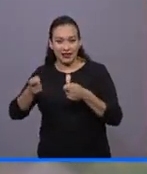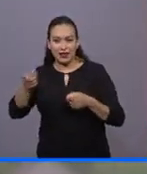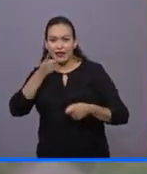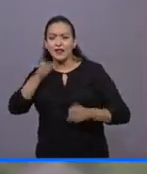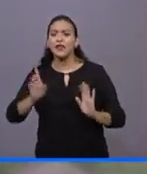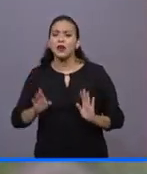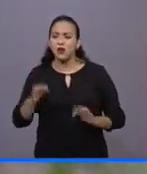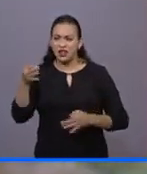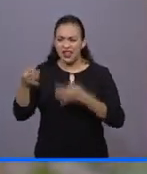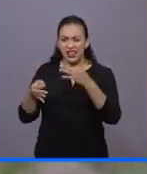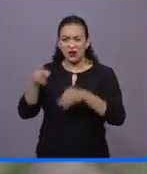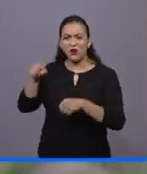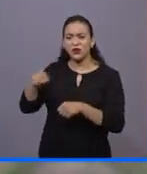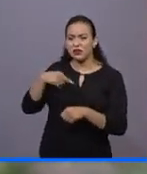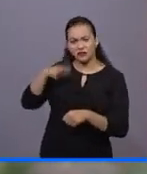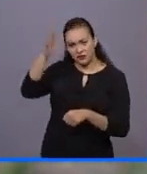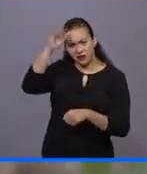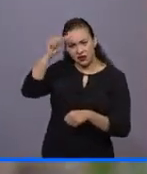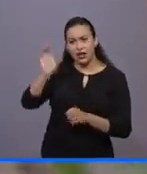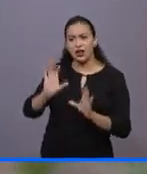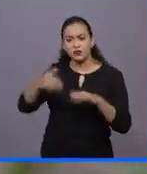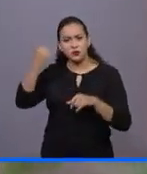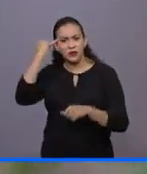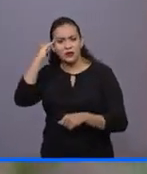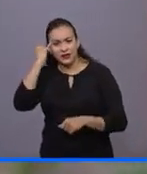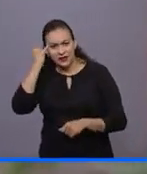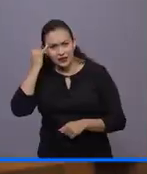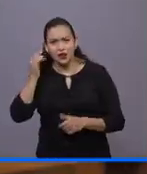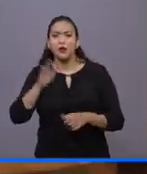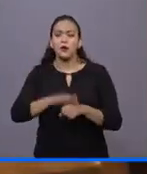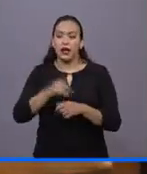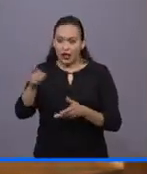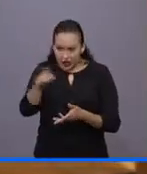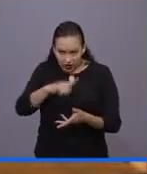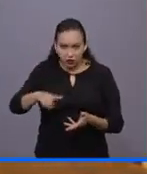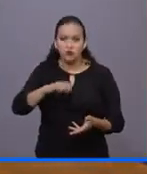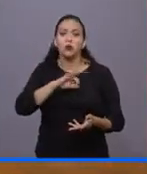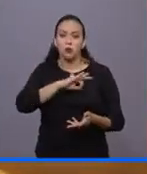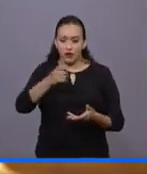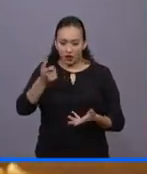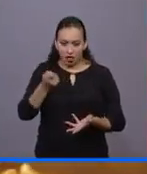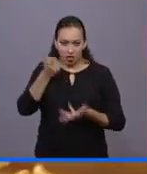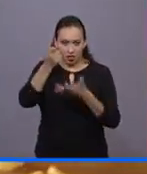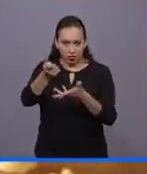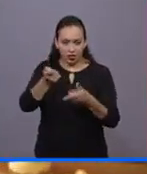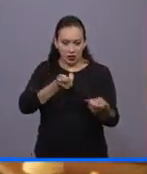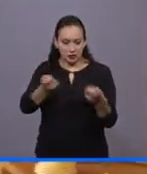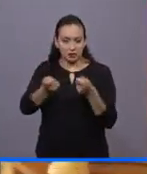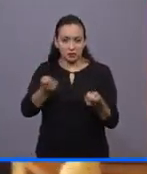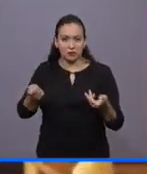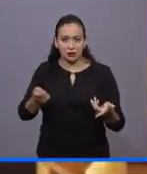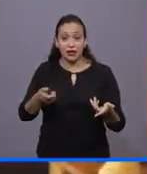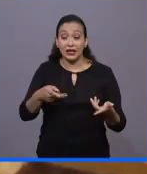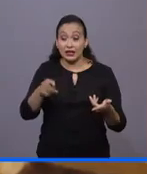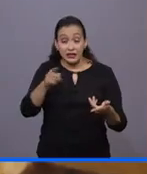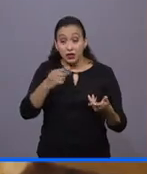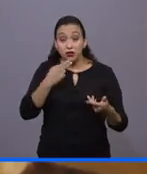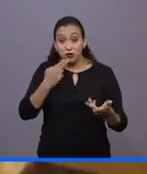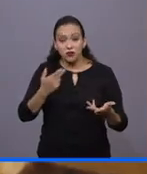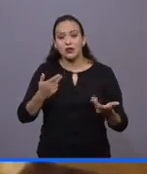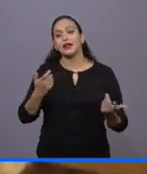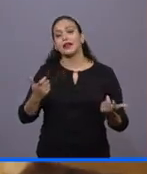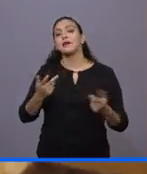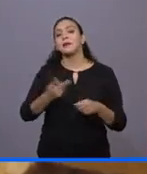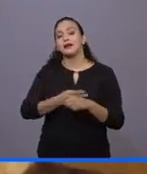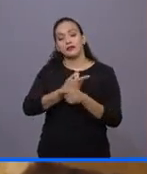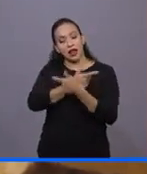la posibilidad de que las comunidades indígenas manejen asignaciones presupuestales de manera directa viola el principio de libre